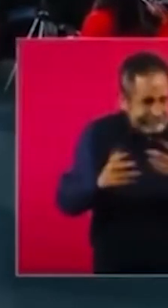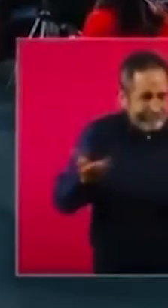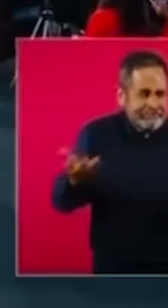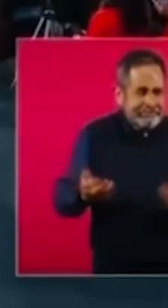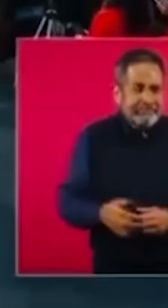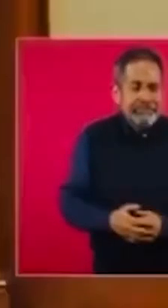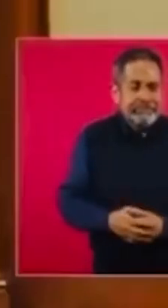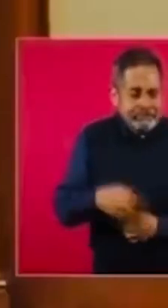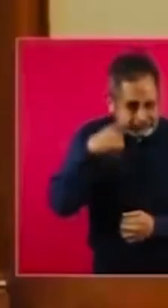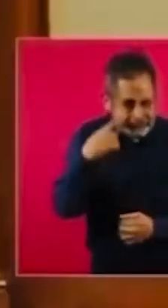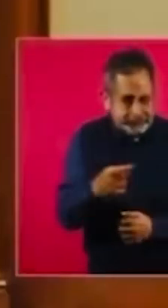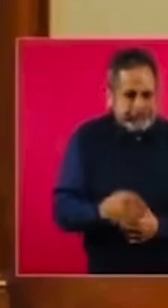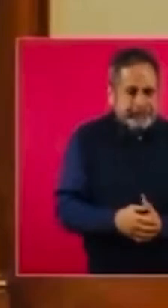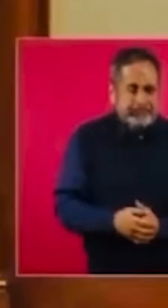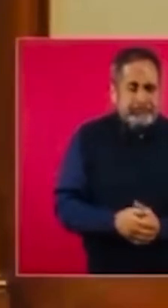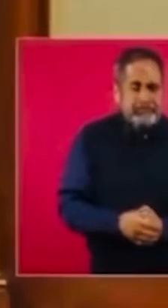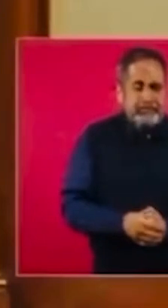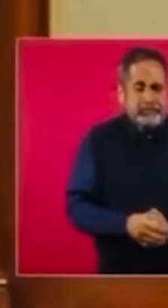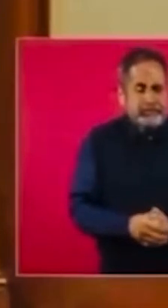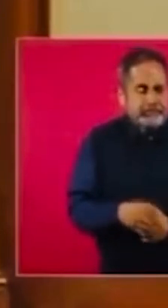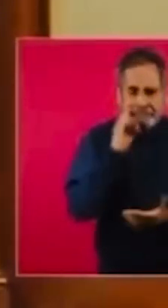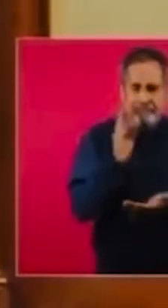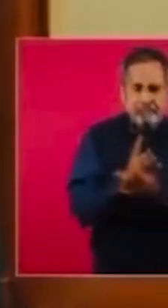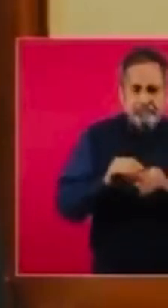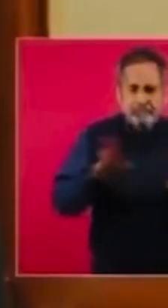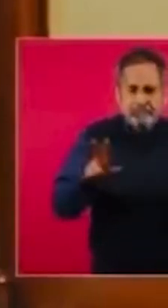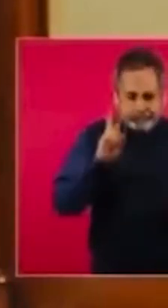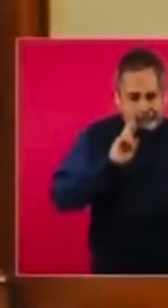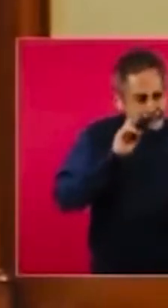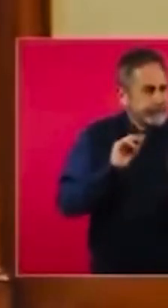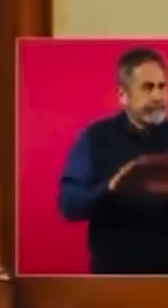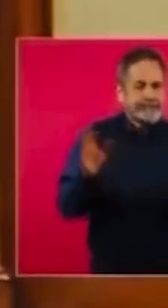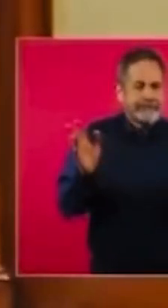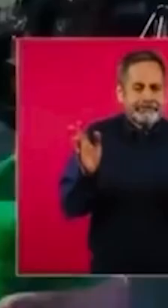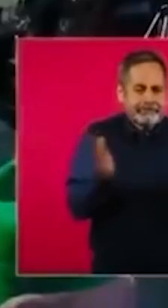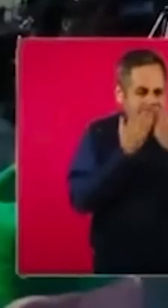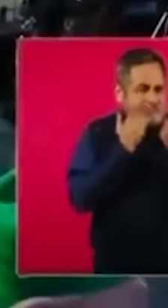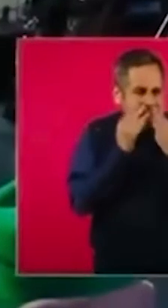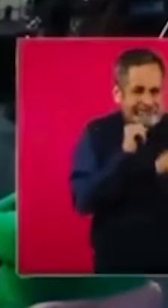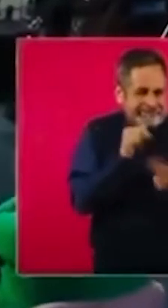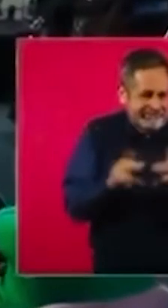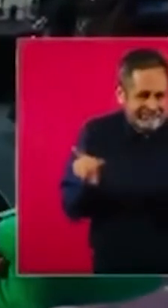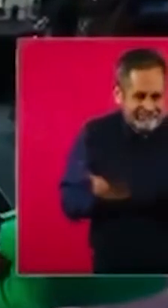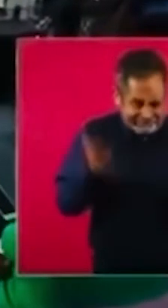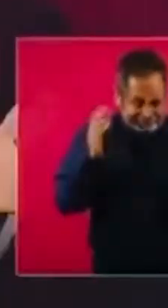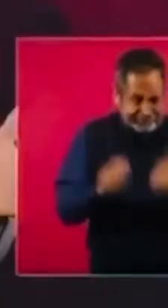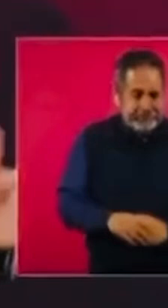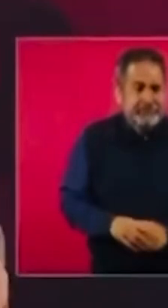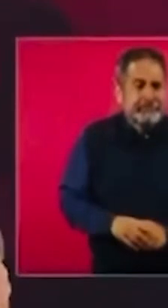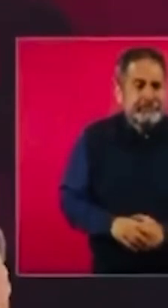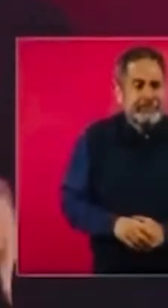legal la publicación en el Diario Oficial de la Federación. Dijo, no les corresponde, no tienen facultad,